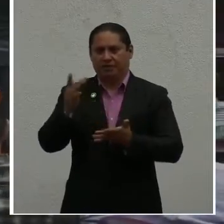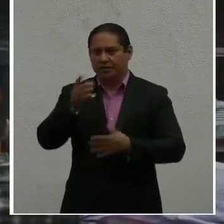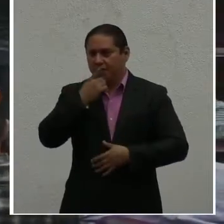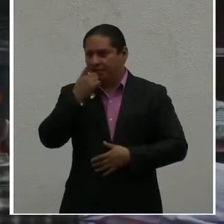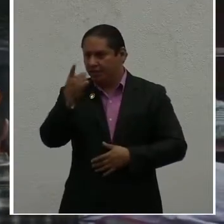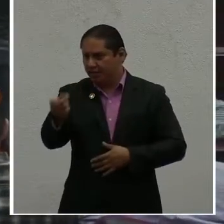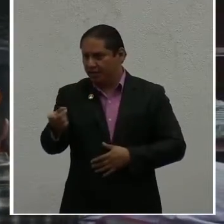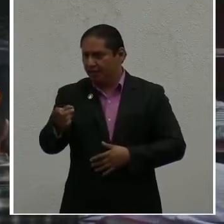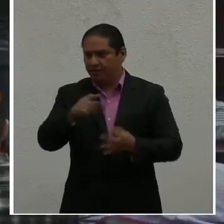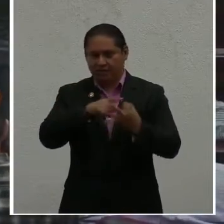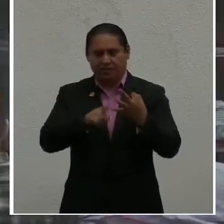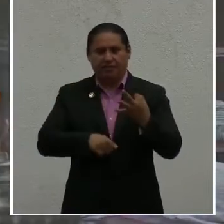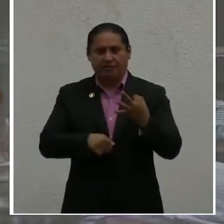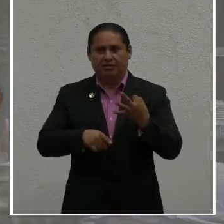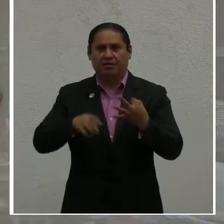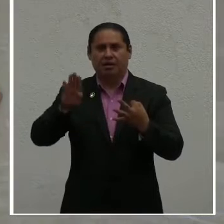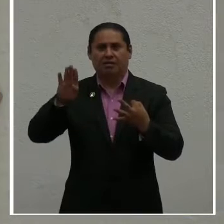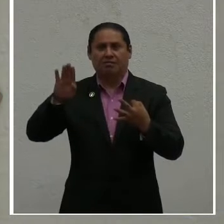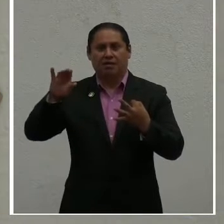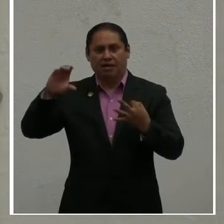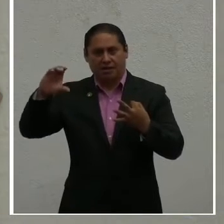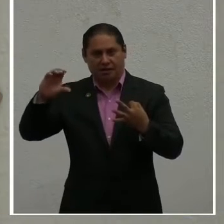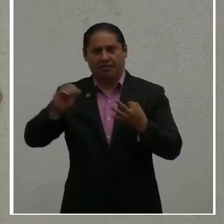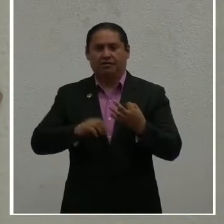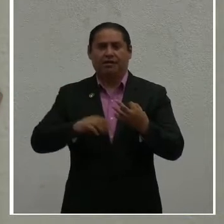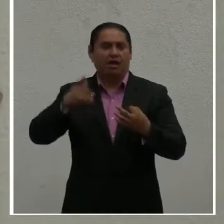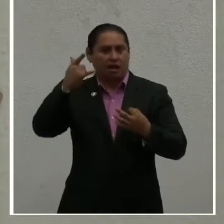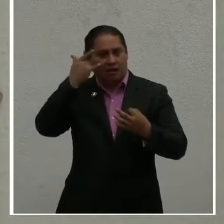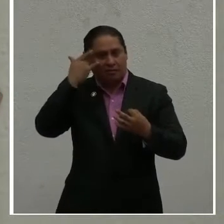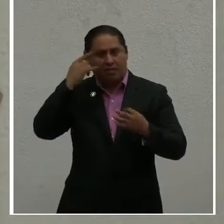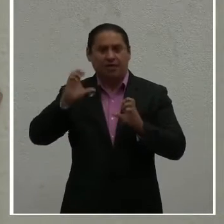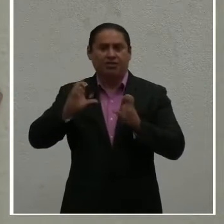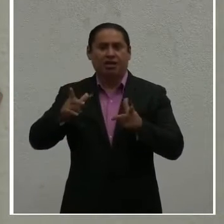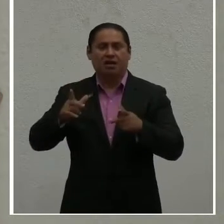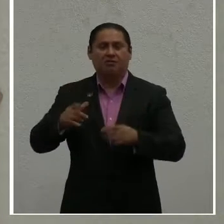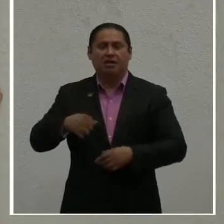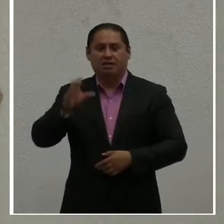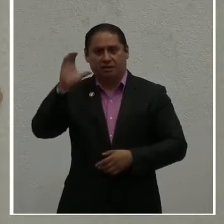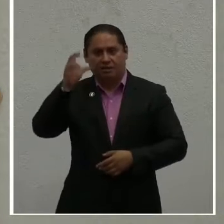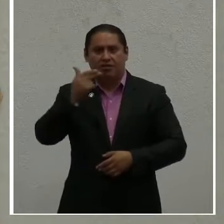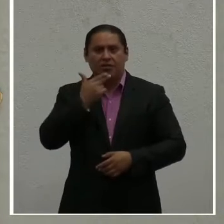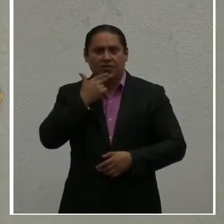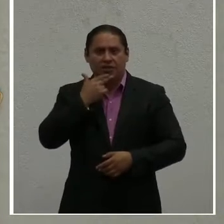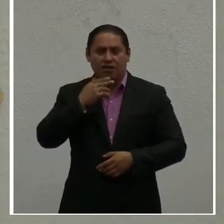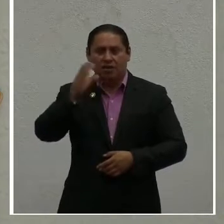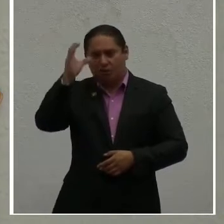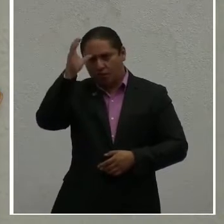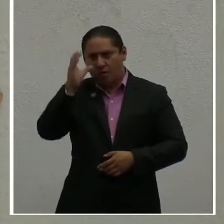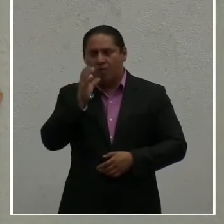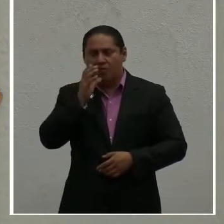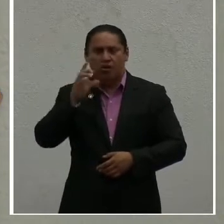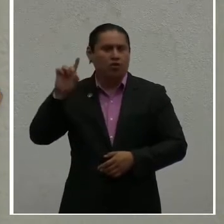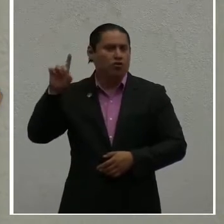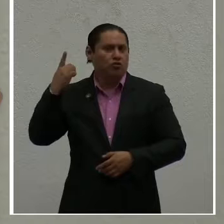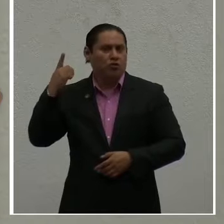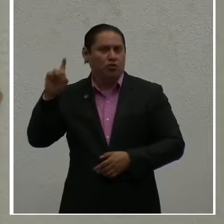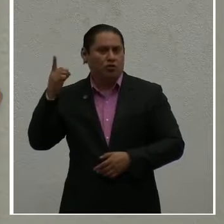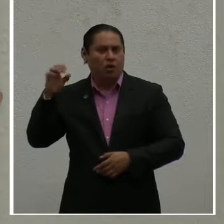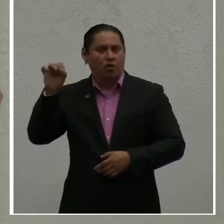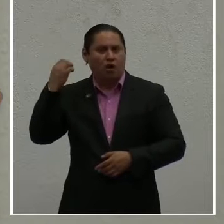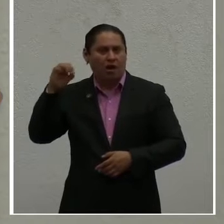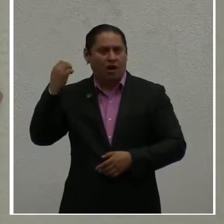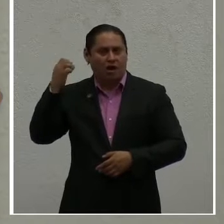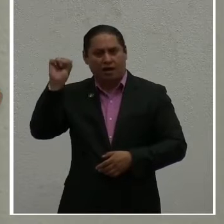13 estados: Baja California, Campeche, Chiapas, Chihuahua, Coahuila, Durango, Guerrero, Oaxaca,